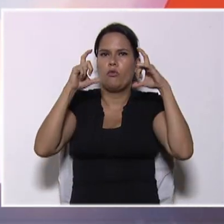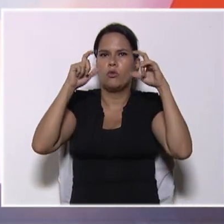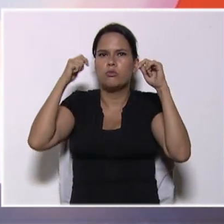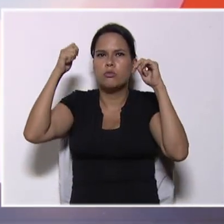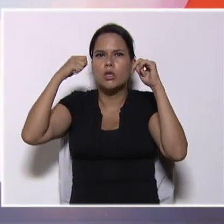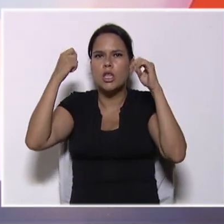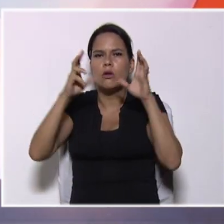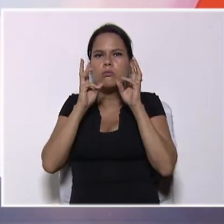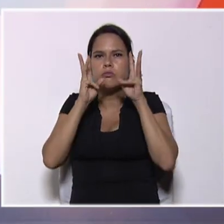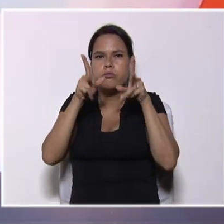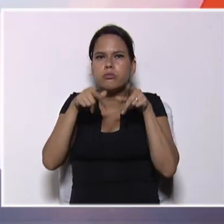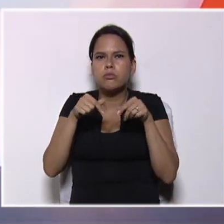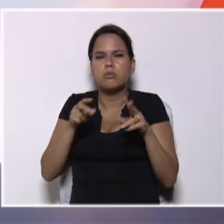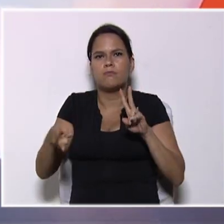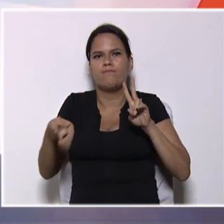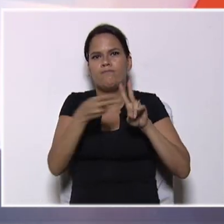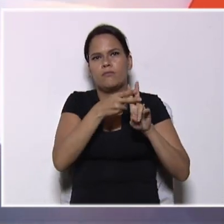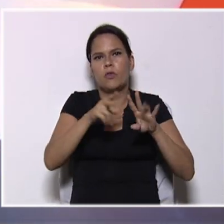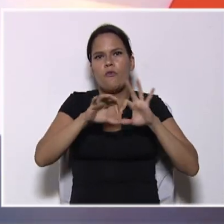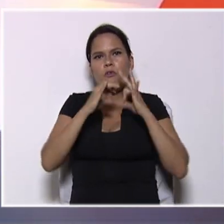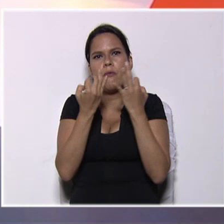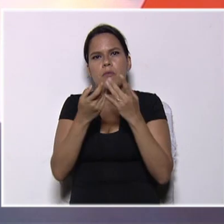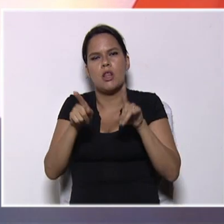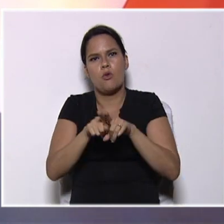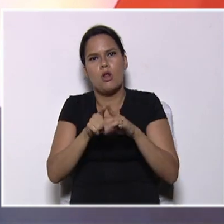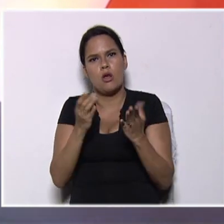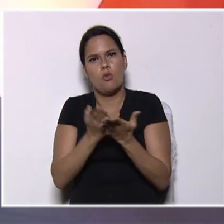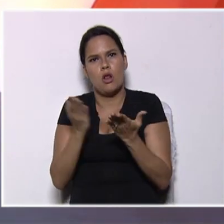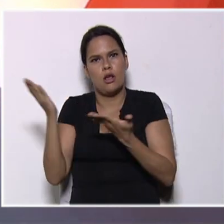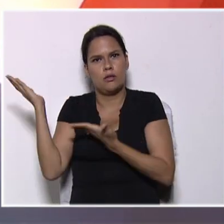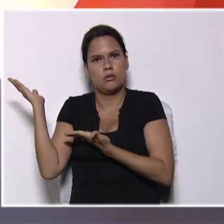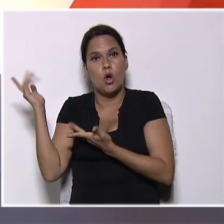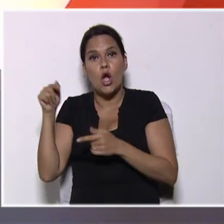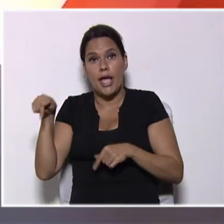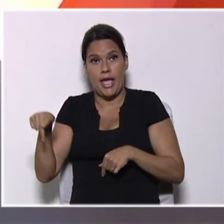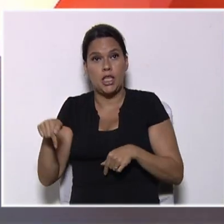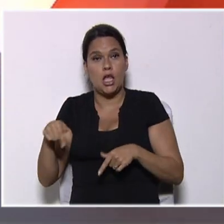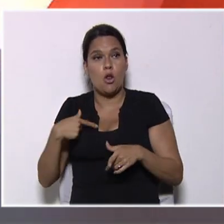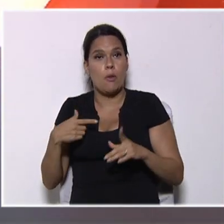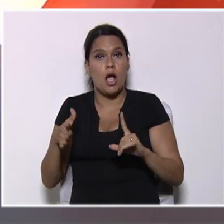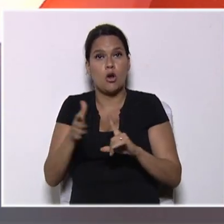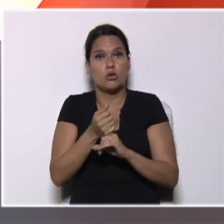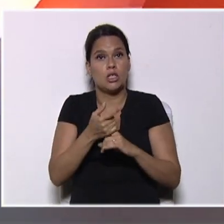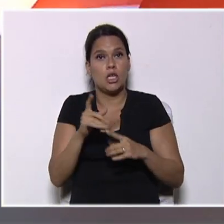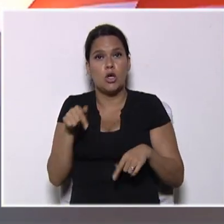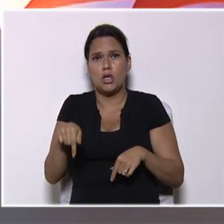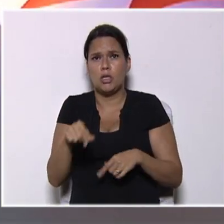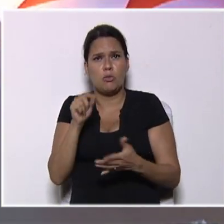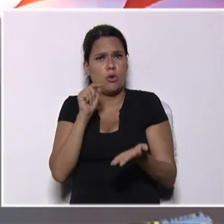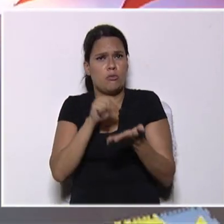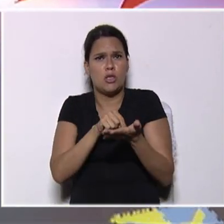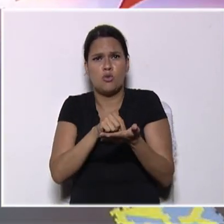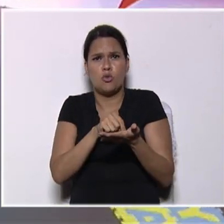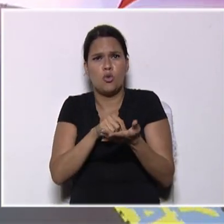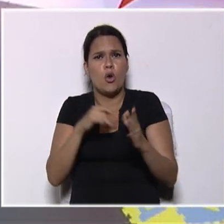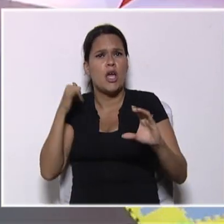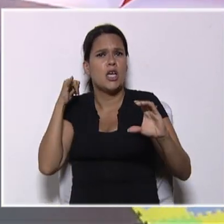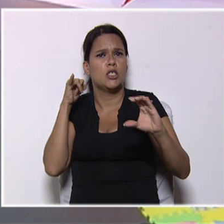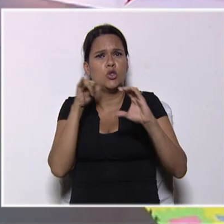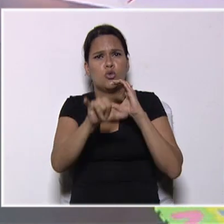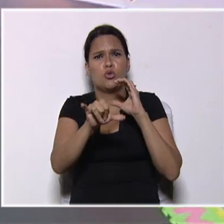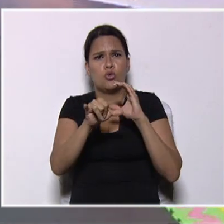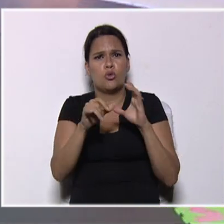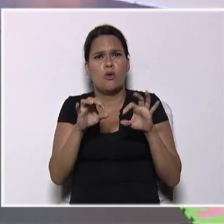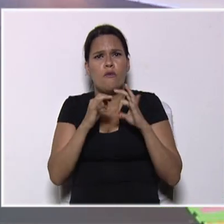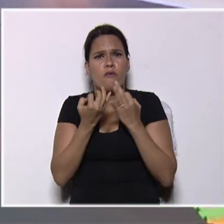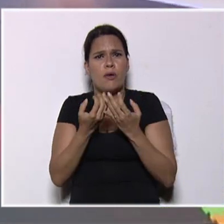Cada Familia Una Escuela. Este programa lo van a conseguir en muy pocos minutos en nuestra página oficial de YouTube, que es Cada Familia Una Escuela. Le dan me